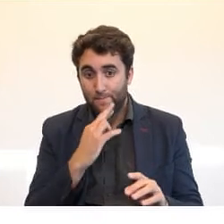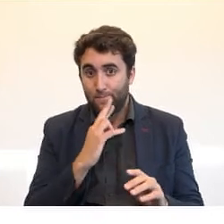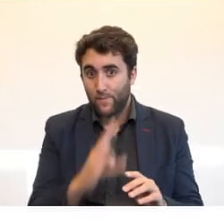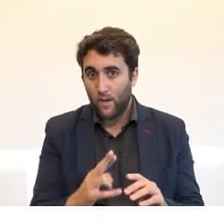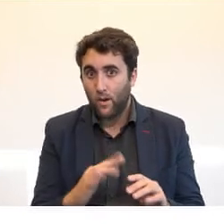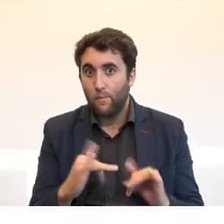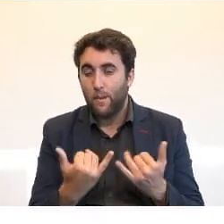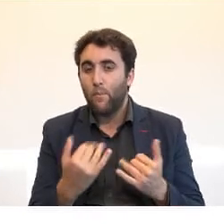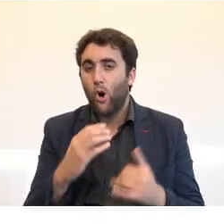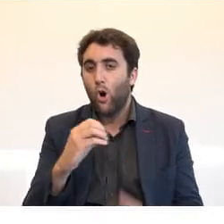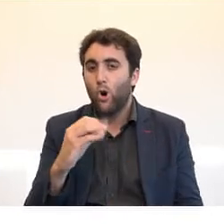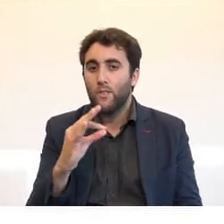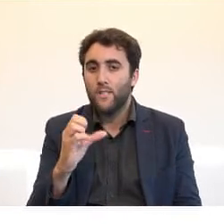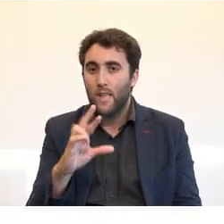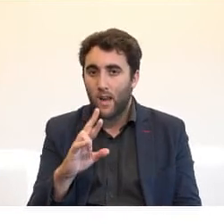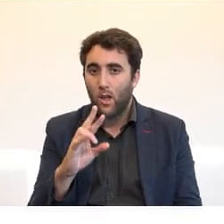de Hosteltour,